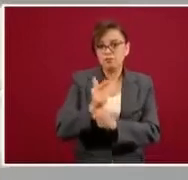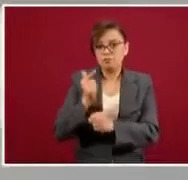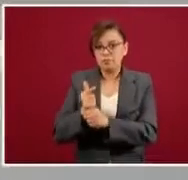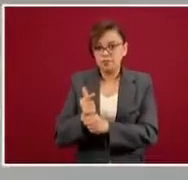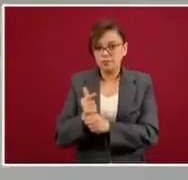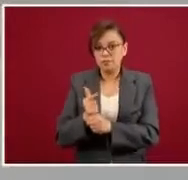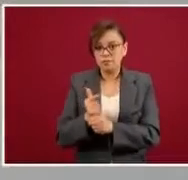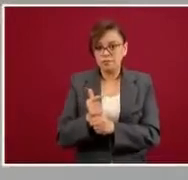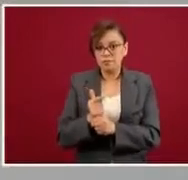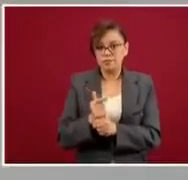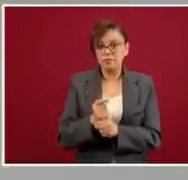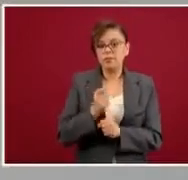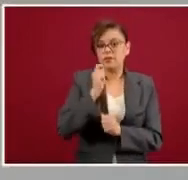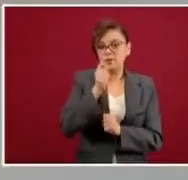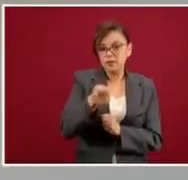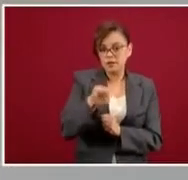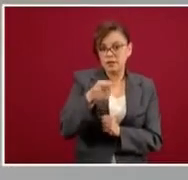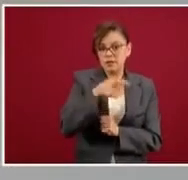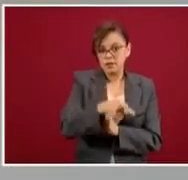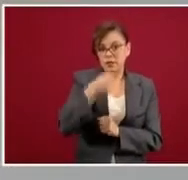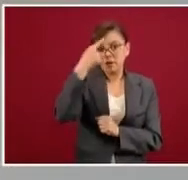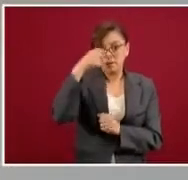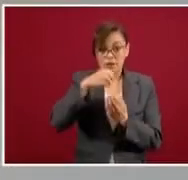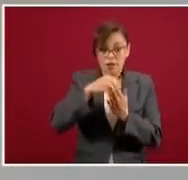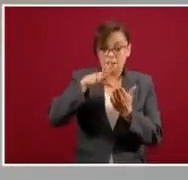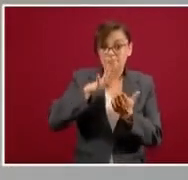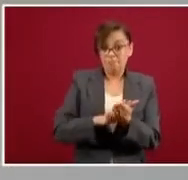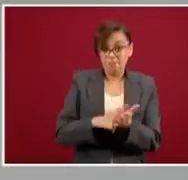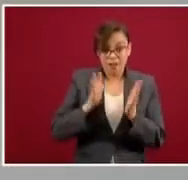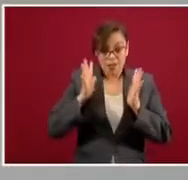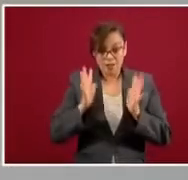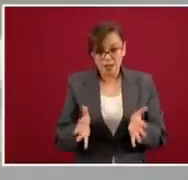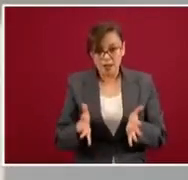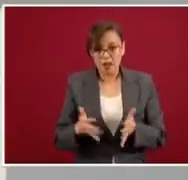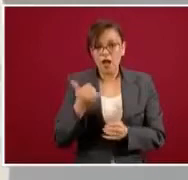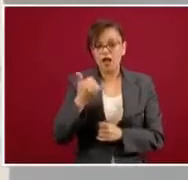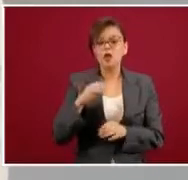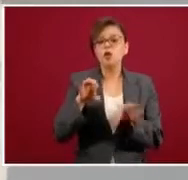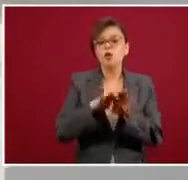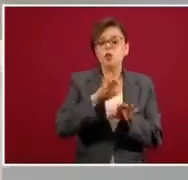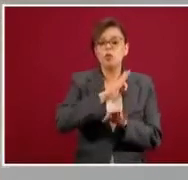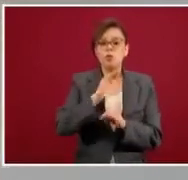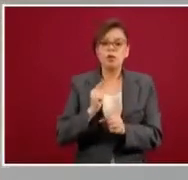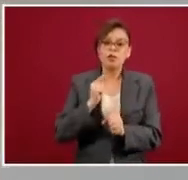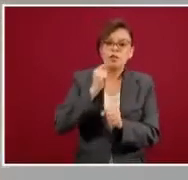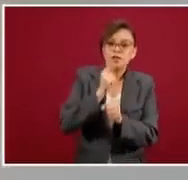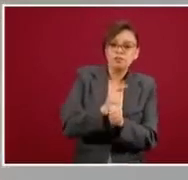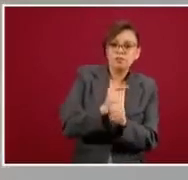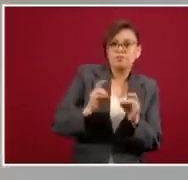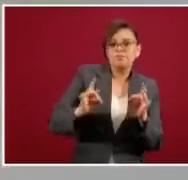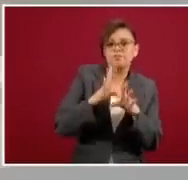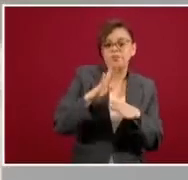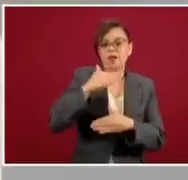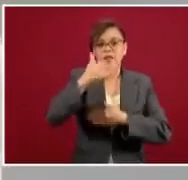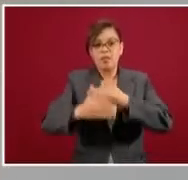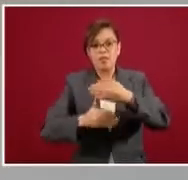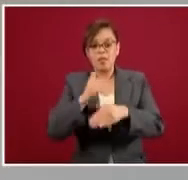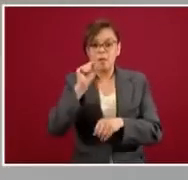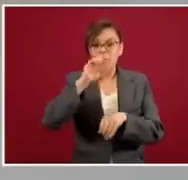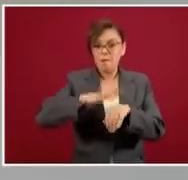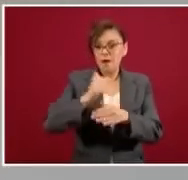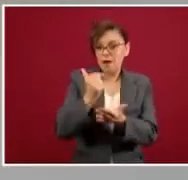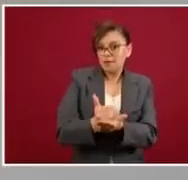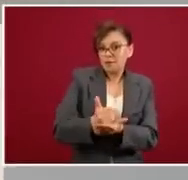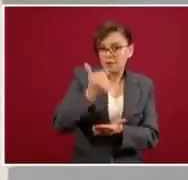diagnóstica, el diagnóstico propiamente dicho, la identificación también de la probabilidad de complicaciones, el manejo de